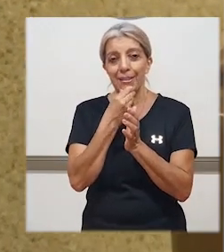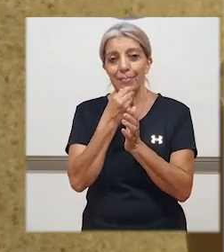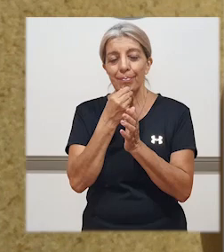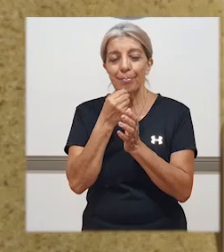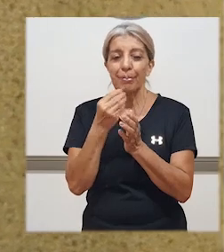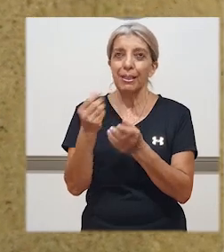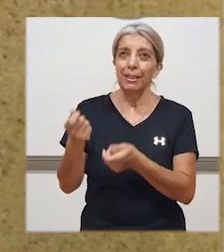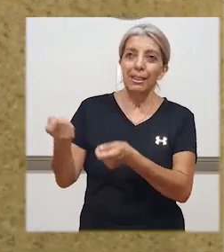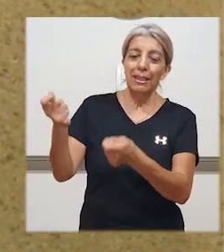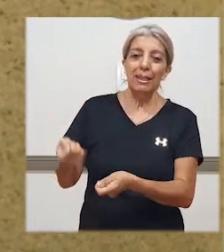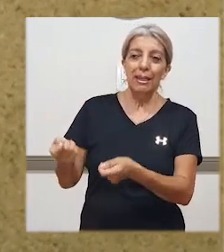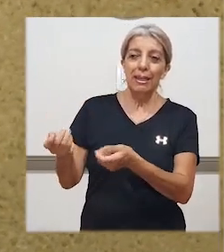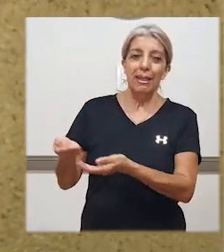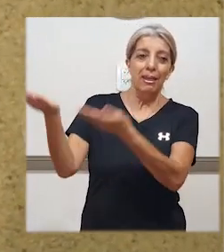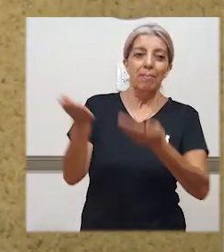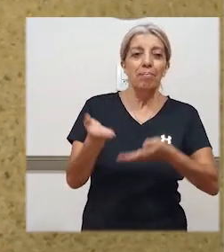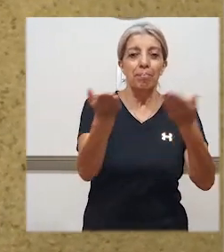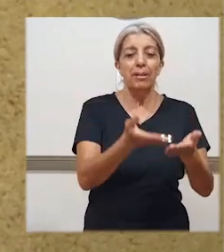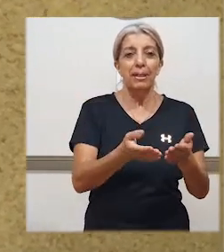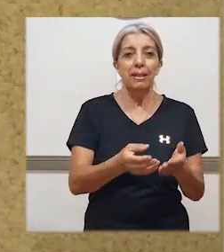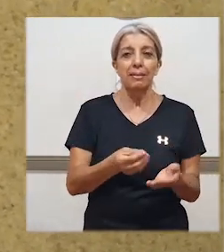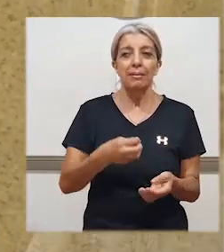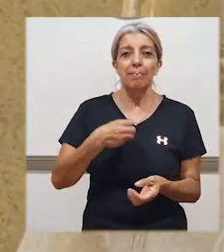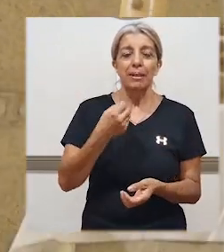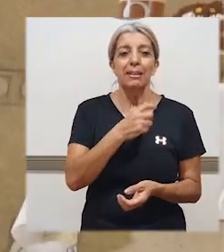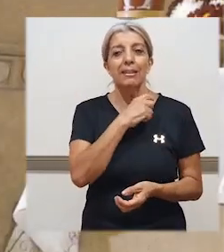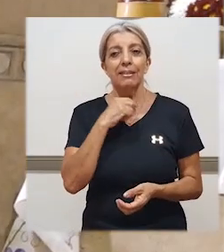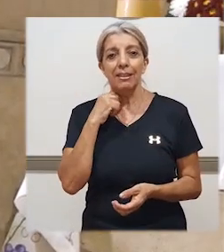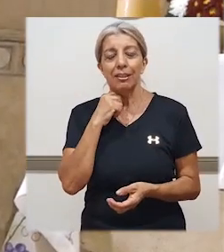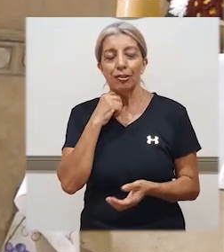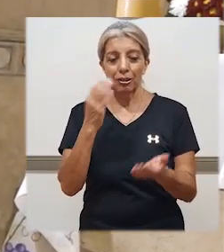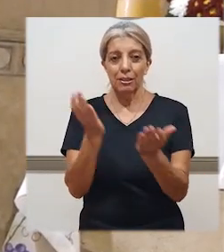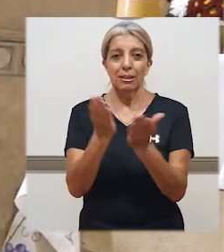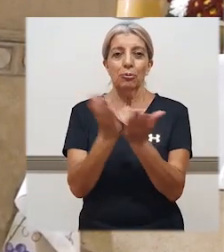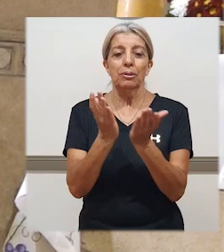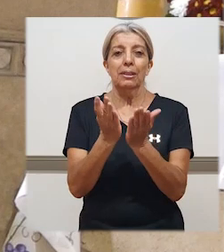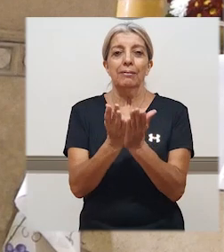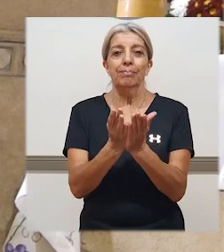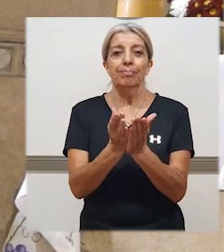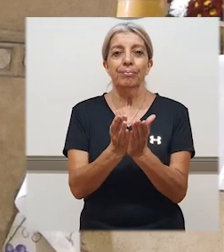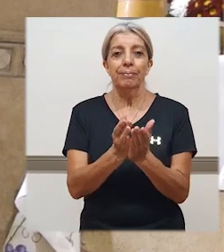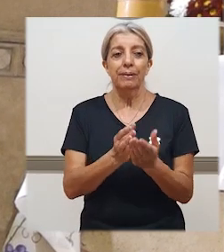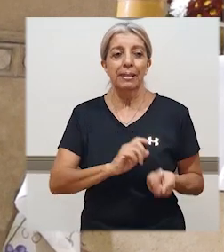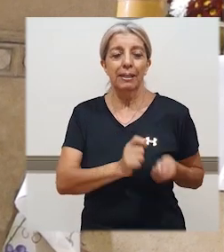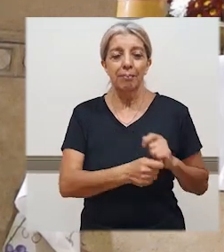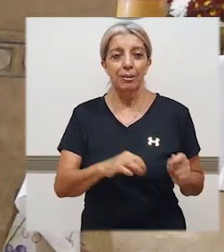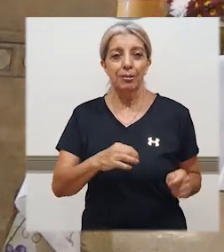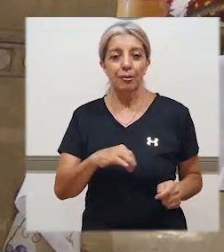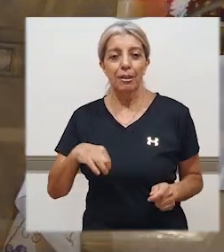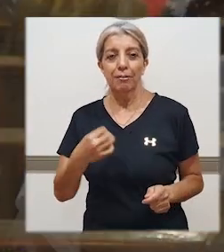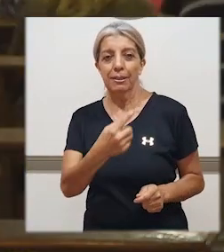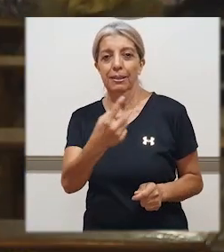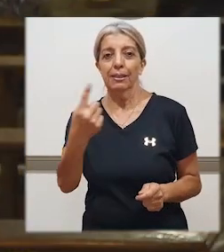la carpa de nuestro corazón para dar paso al sueño de Él en nuestras vidas. Nos ponemos de pie